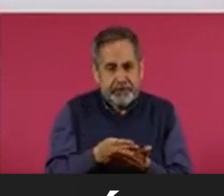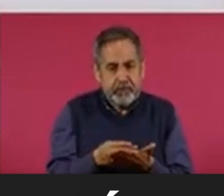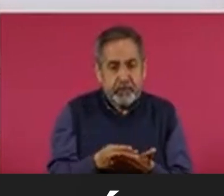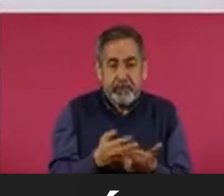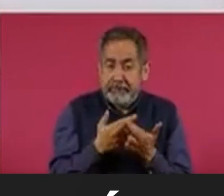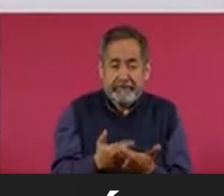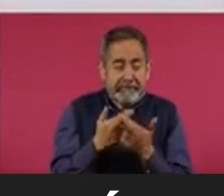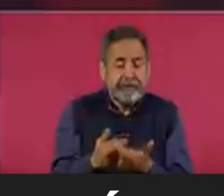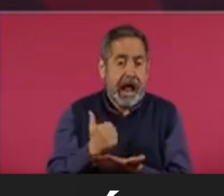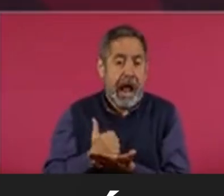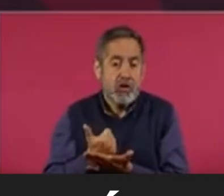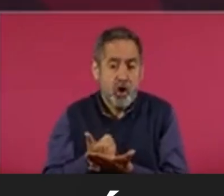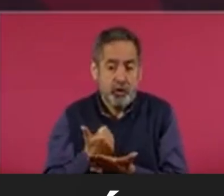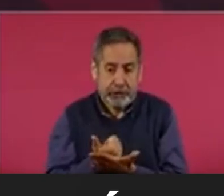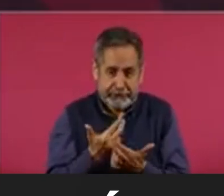bastante arroz,